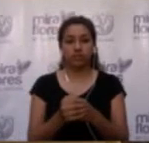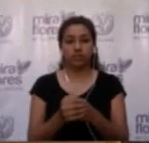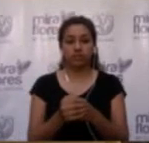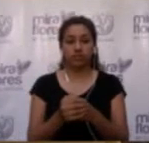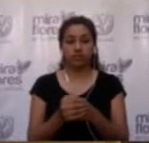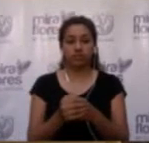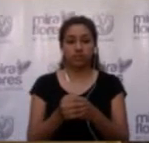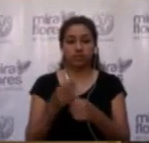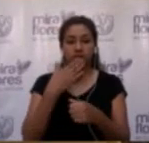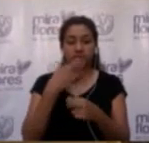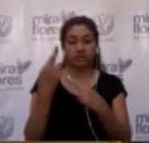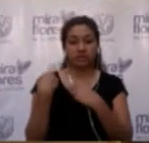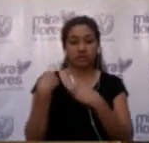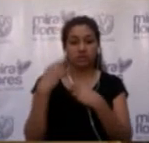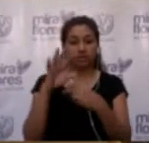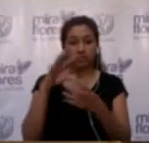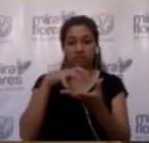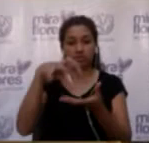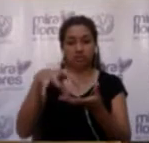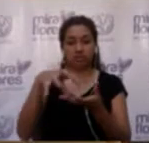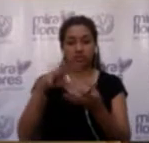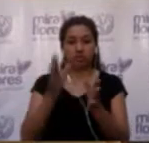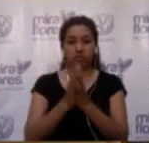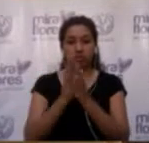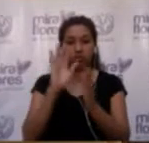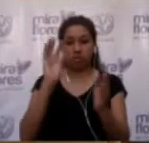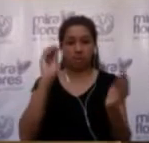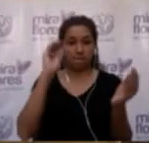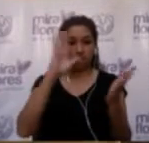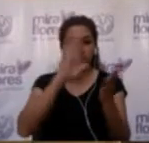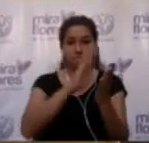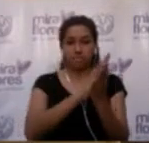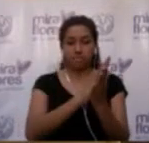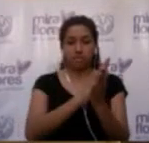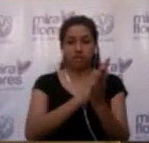del área correspondiente para que pongan stickers